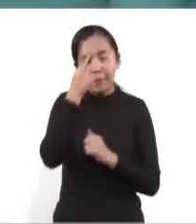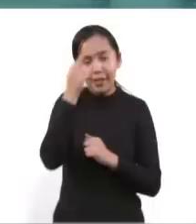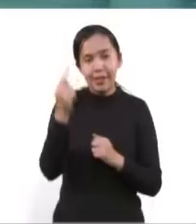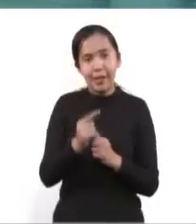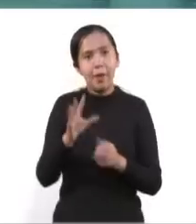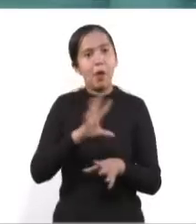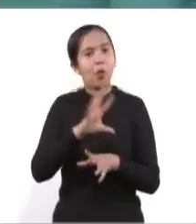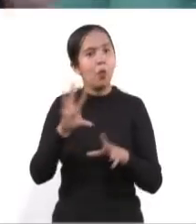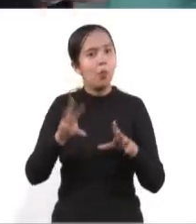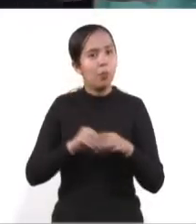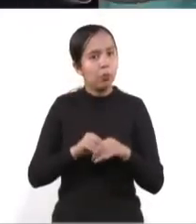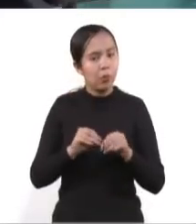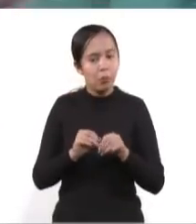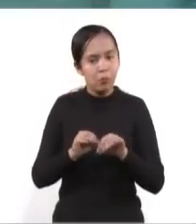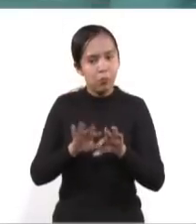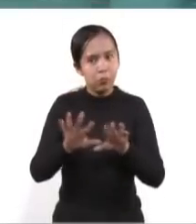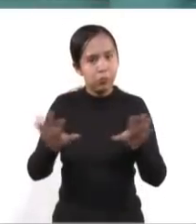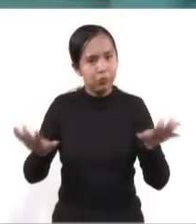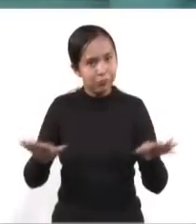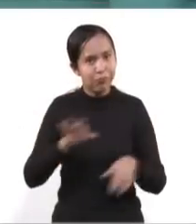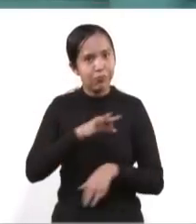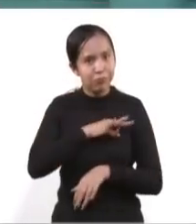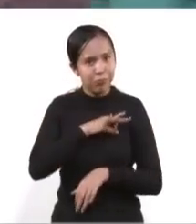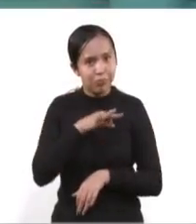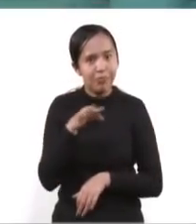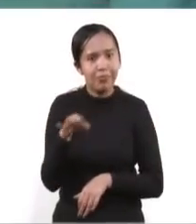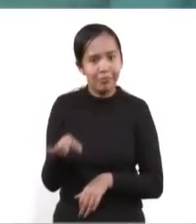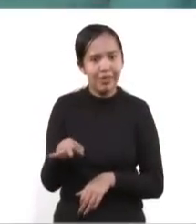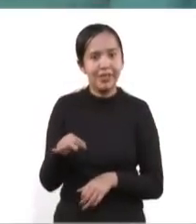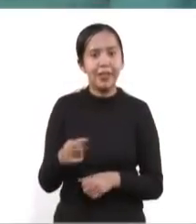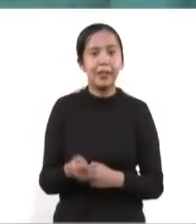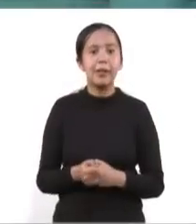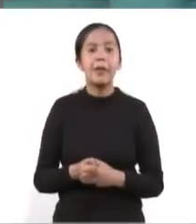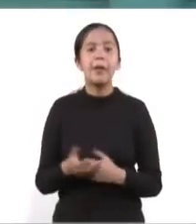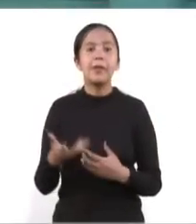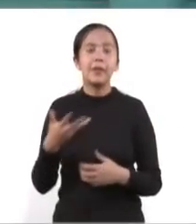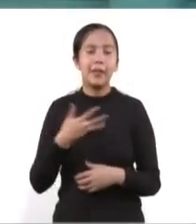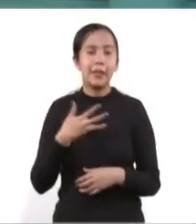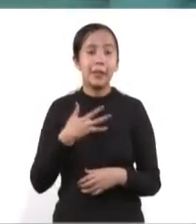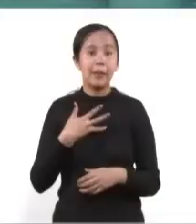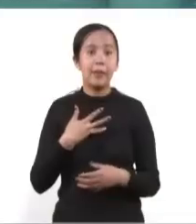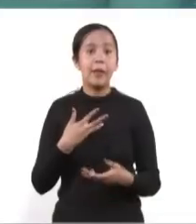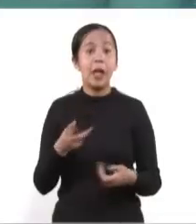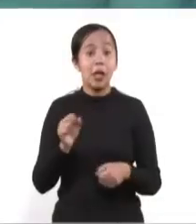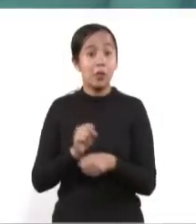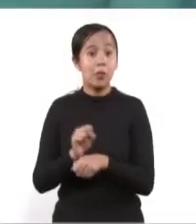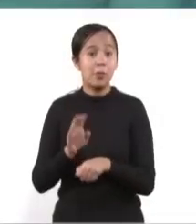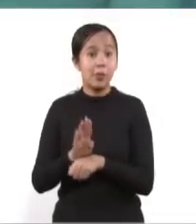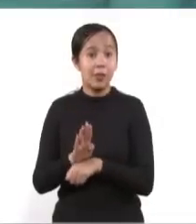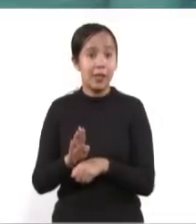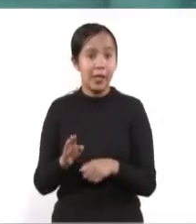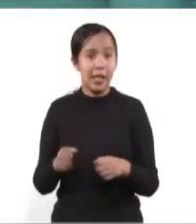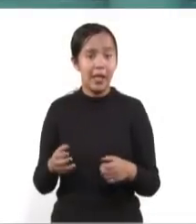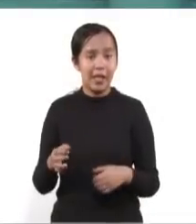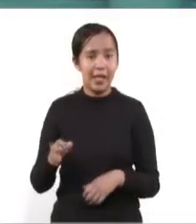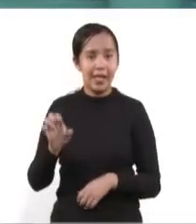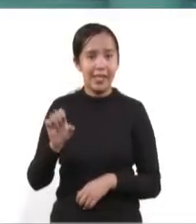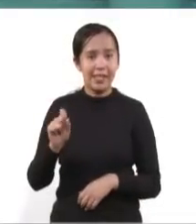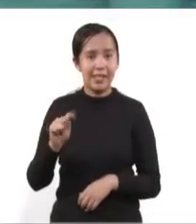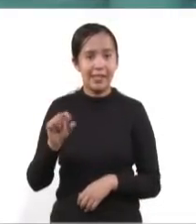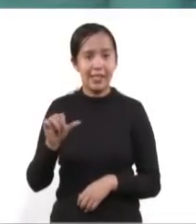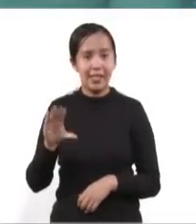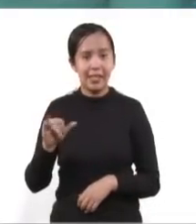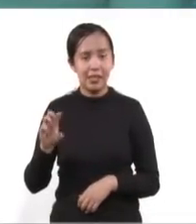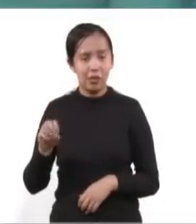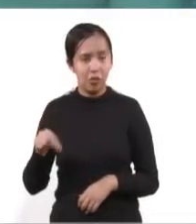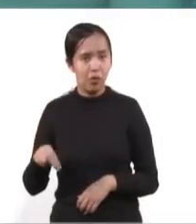71 circuitos paulatinamente para hacer la migración de la vieja subestación a esta. Consideramos